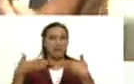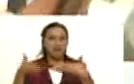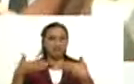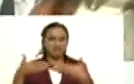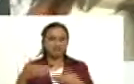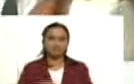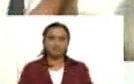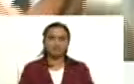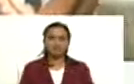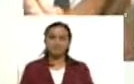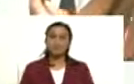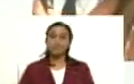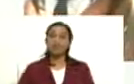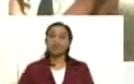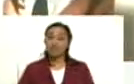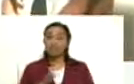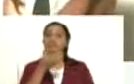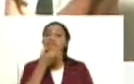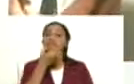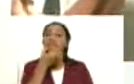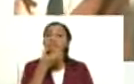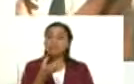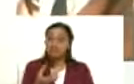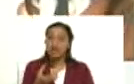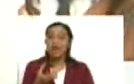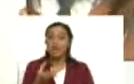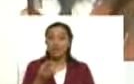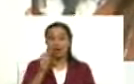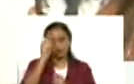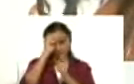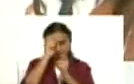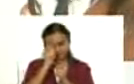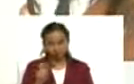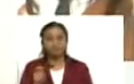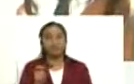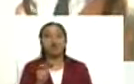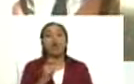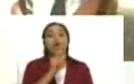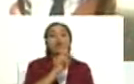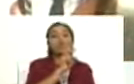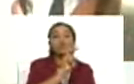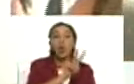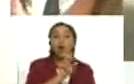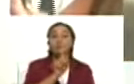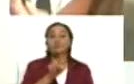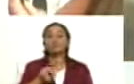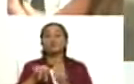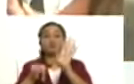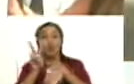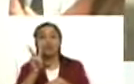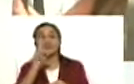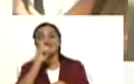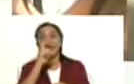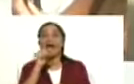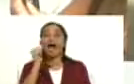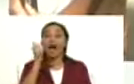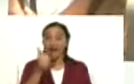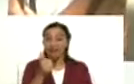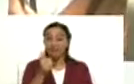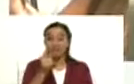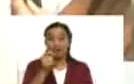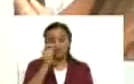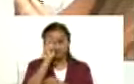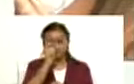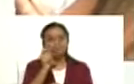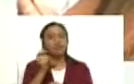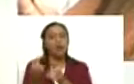Ya en diciembre vamos a conmemorar los 200 años de la convocatoria al Congreso de Panamá y